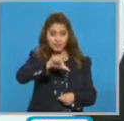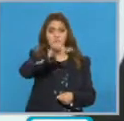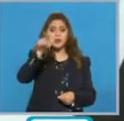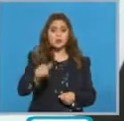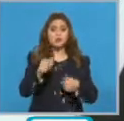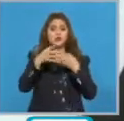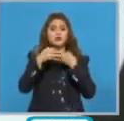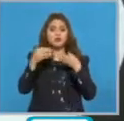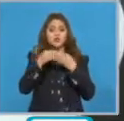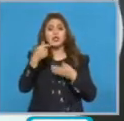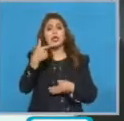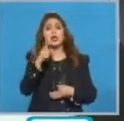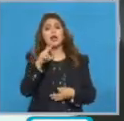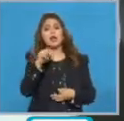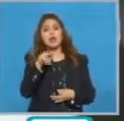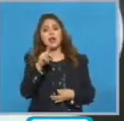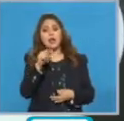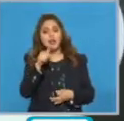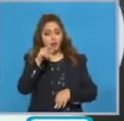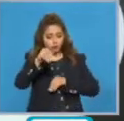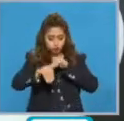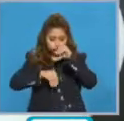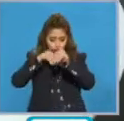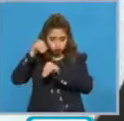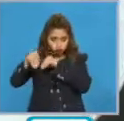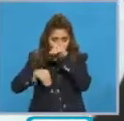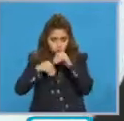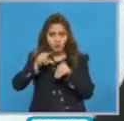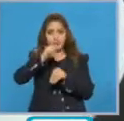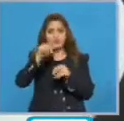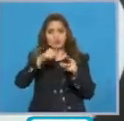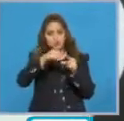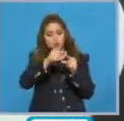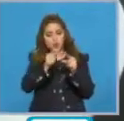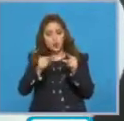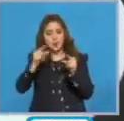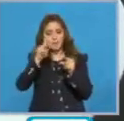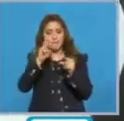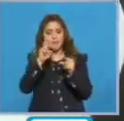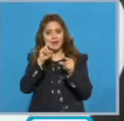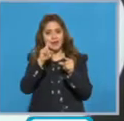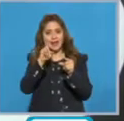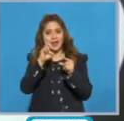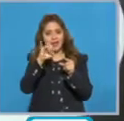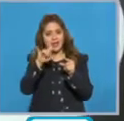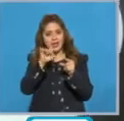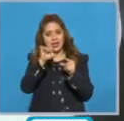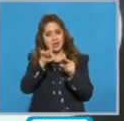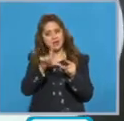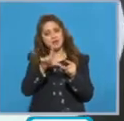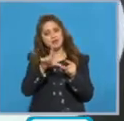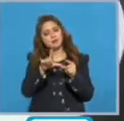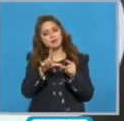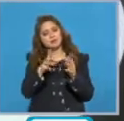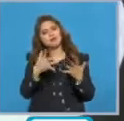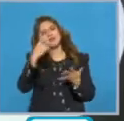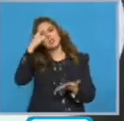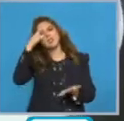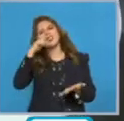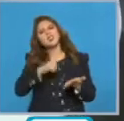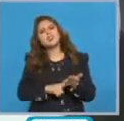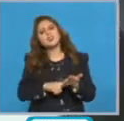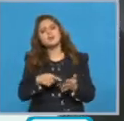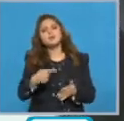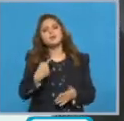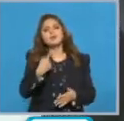granada, muy decorativo, una hojita de perejil. ¿Y qué cree? El sazón de la